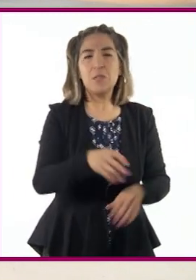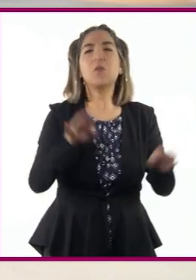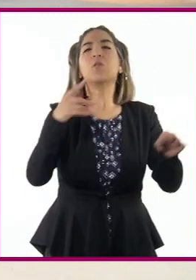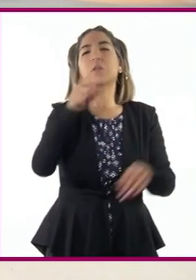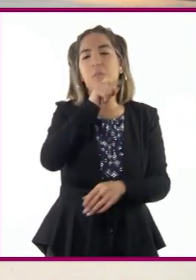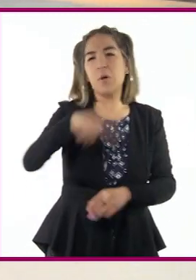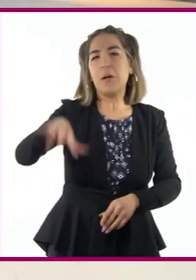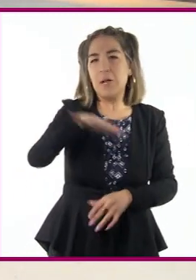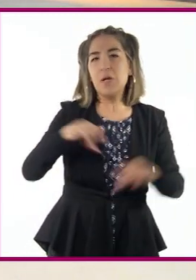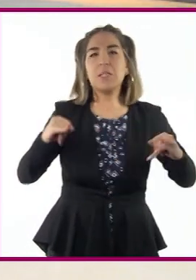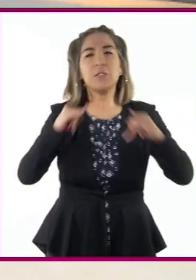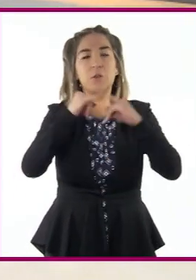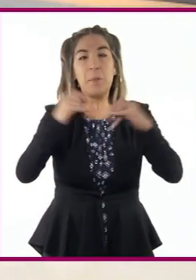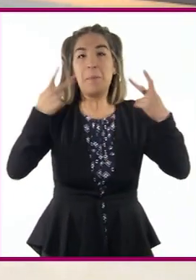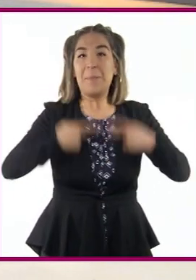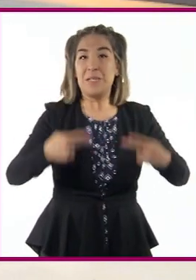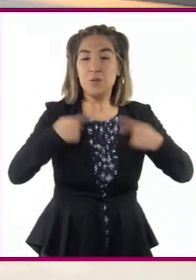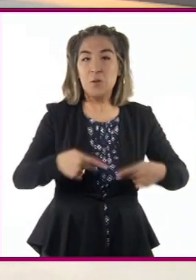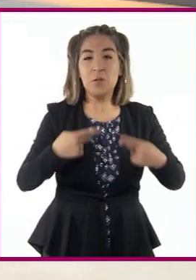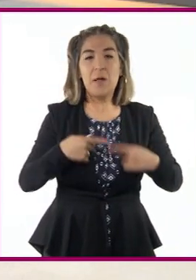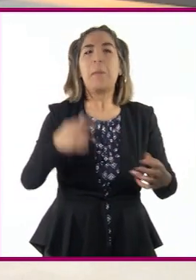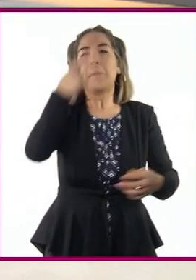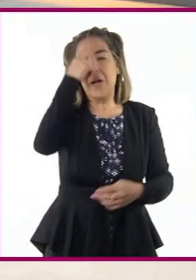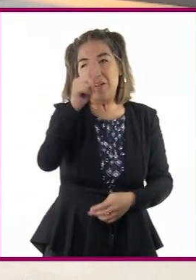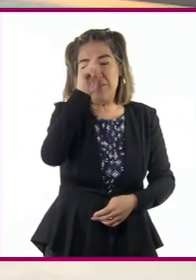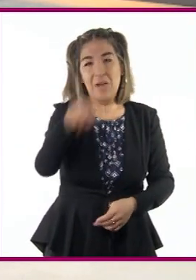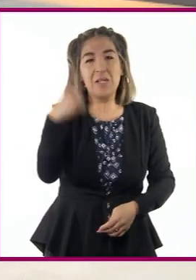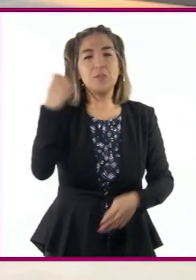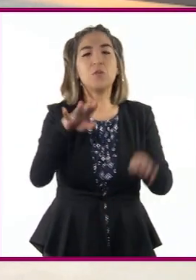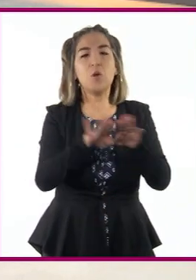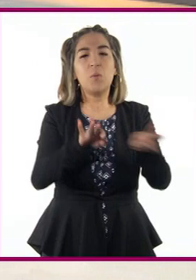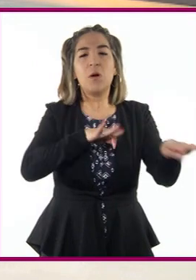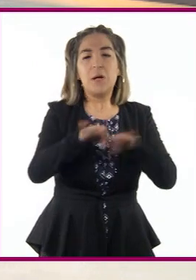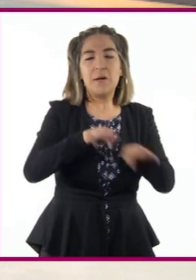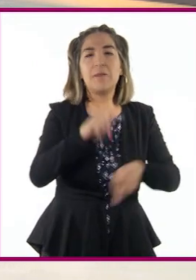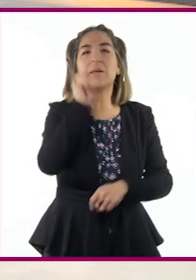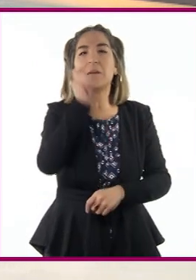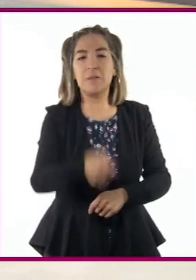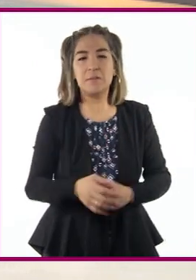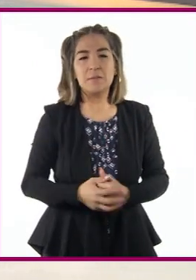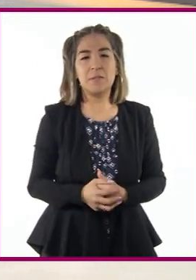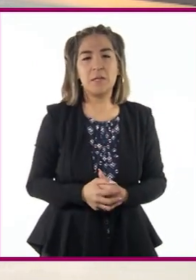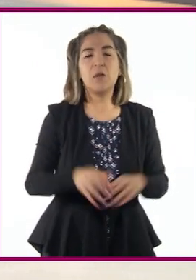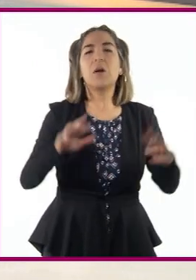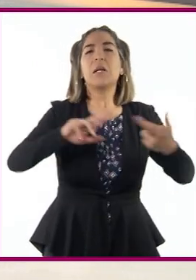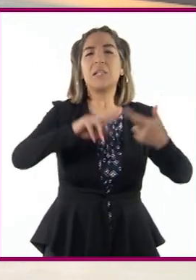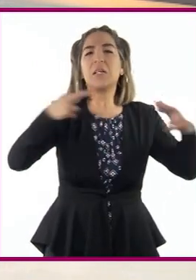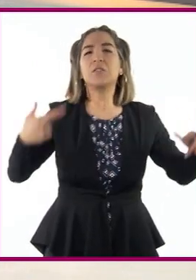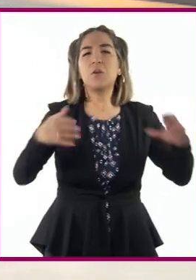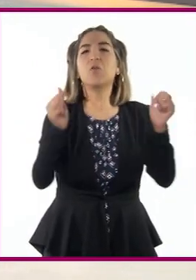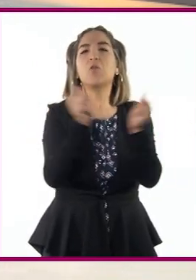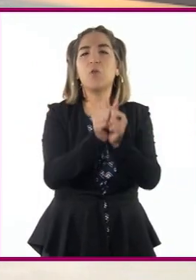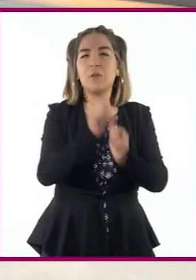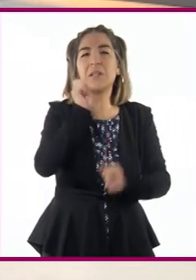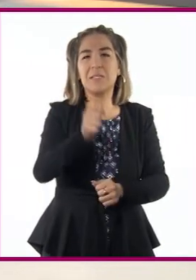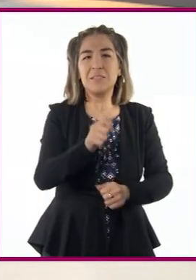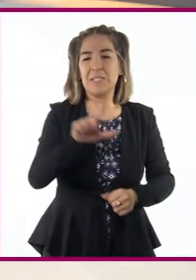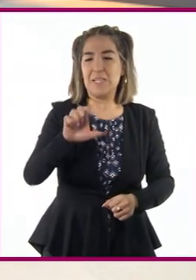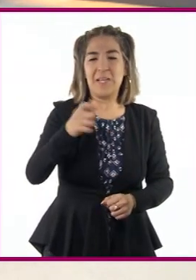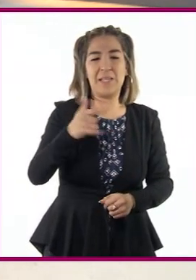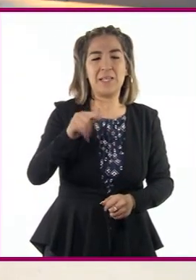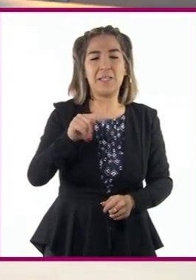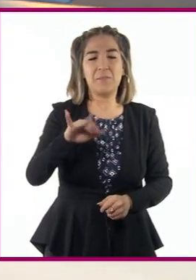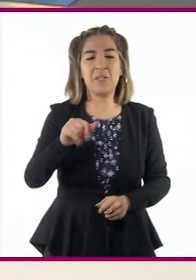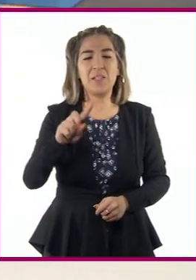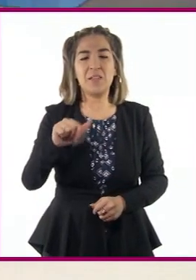que las instituciones y autoridades faciliten el acceso a la información está relacionado con la legitimidad.